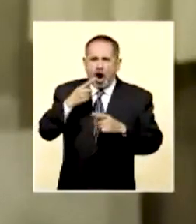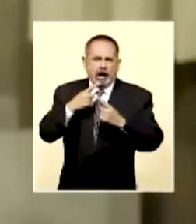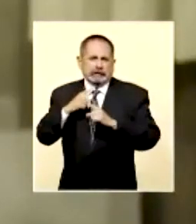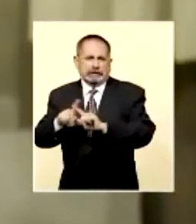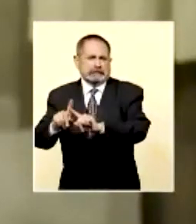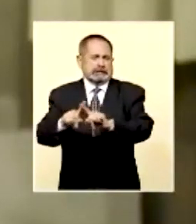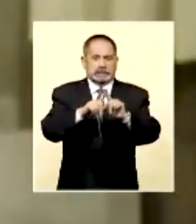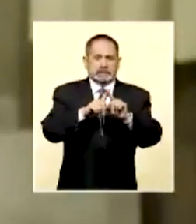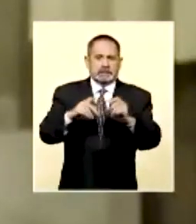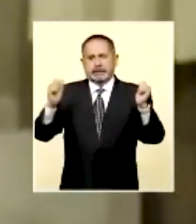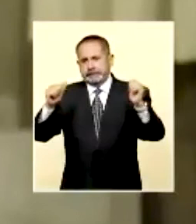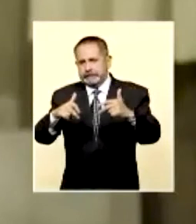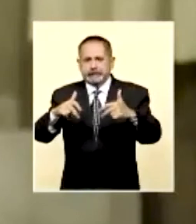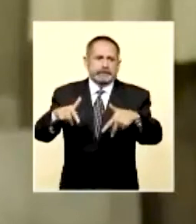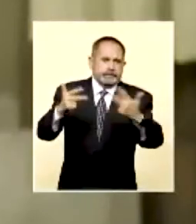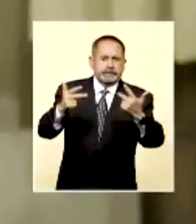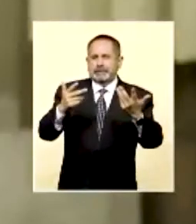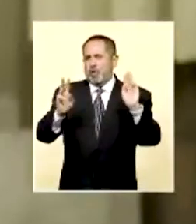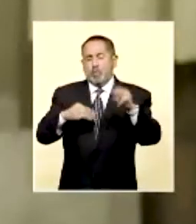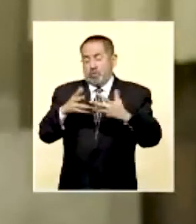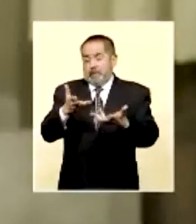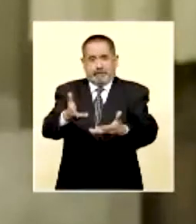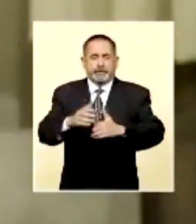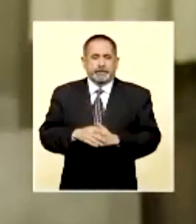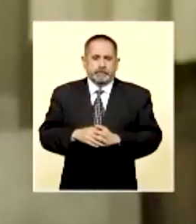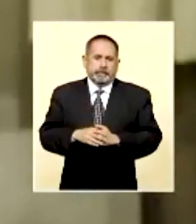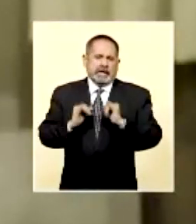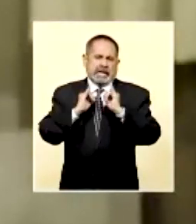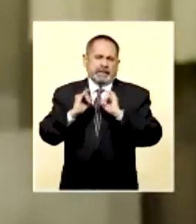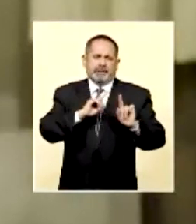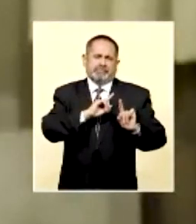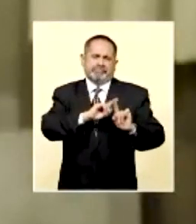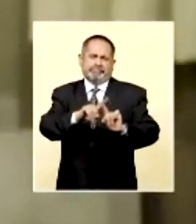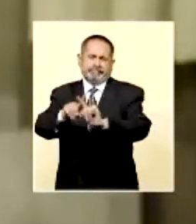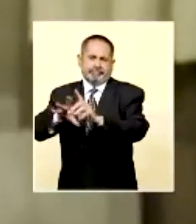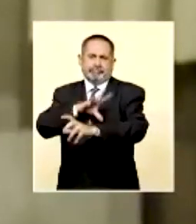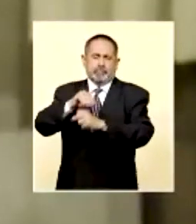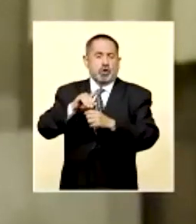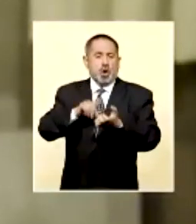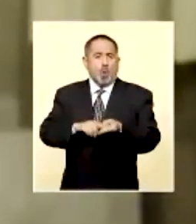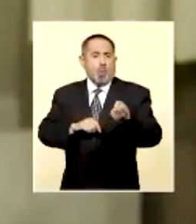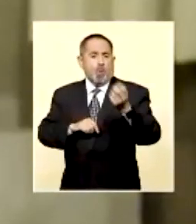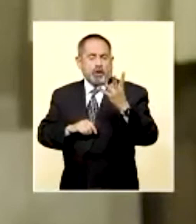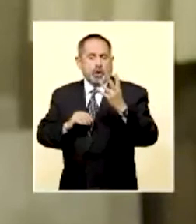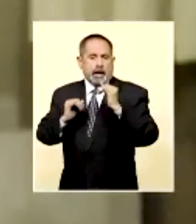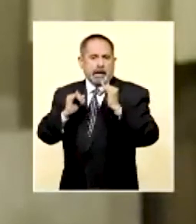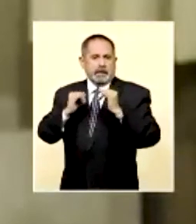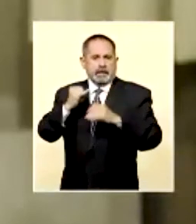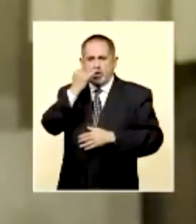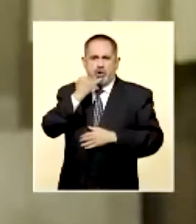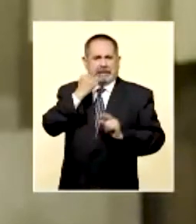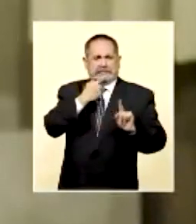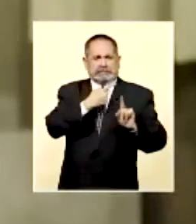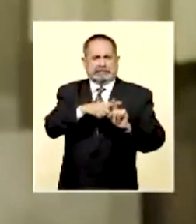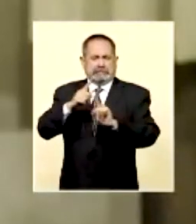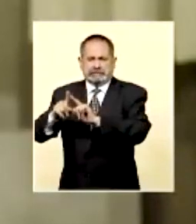congreso híbrido para todo el mundo. Los intérpretes son varios de los cuatro idiomas de este evento y han sido